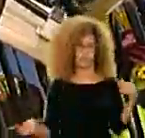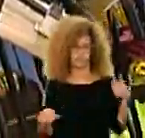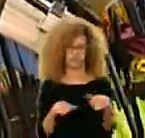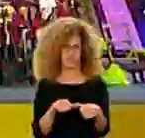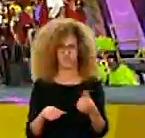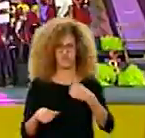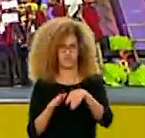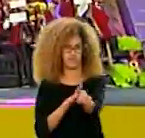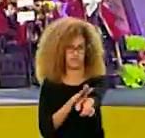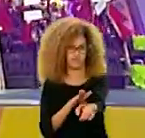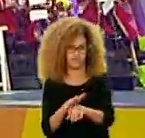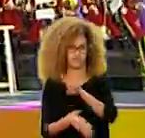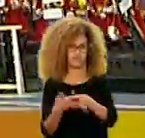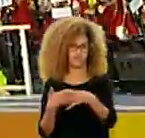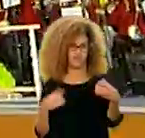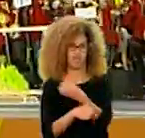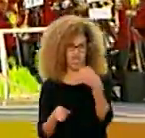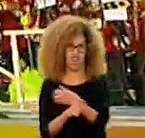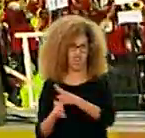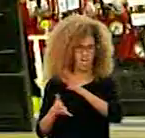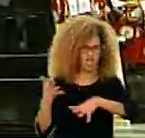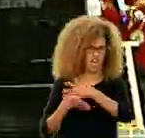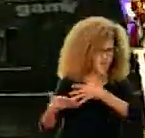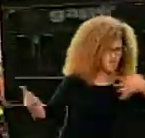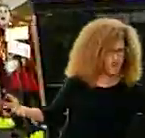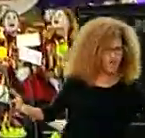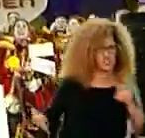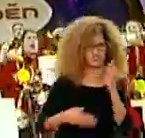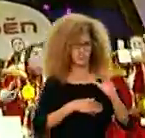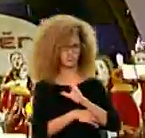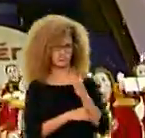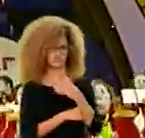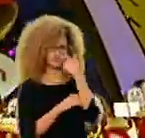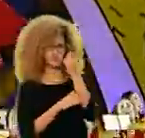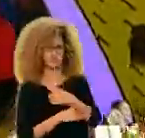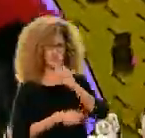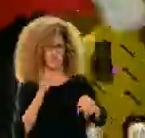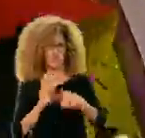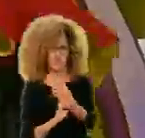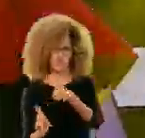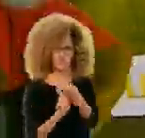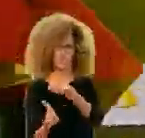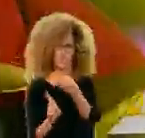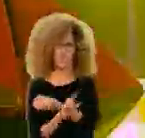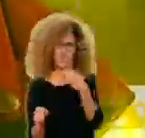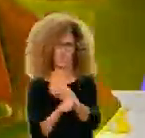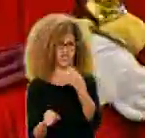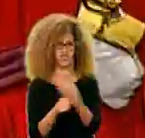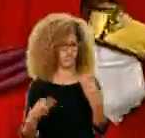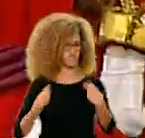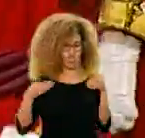la jornada laboral dura más. Sueldos de miseria y encima te explotan, vivimos para